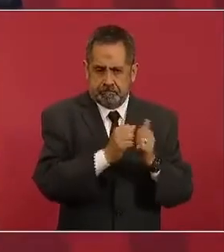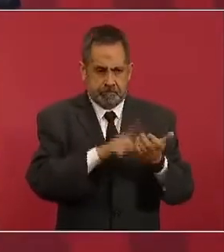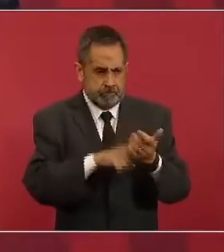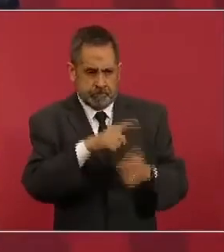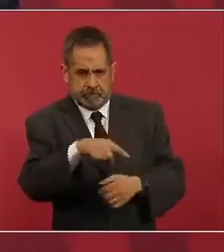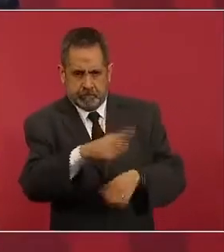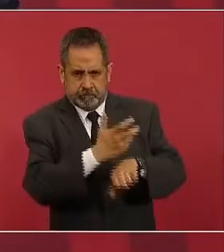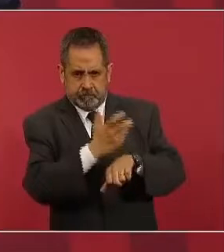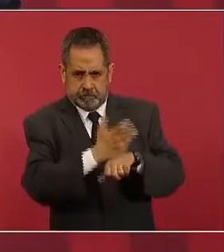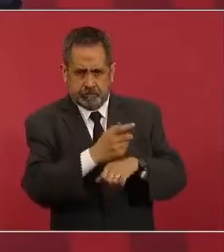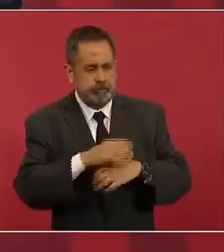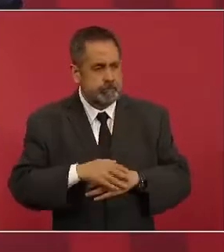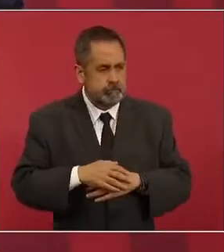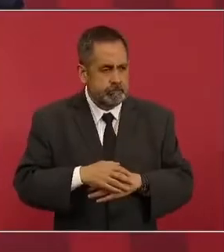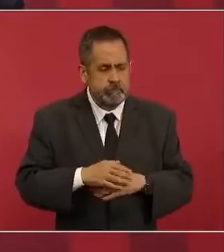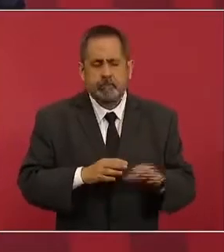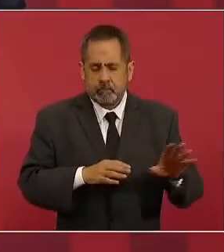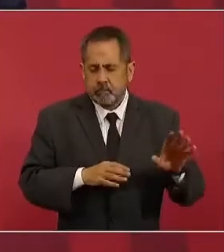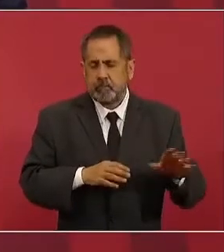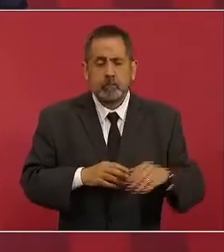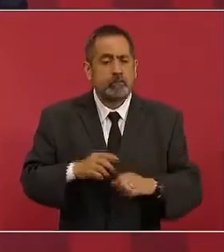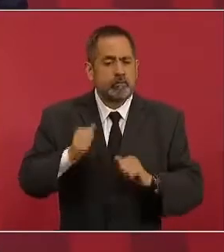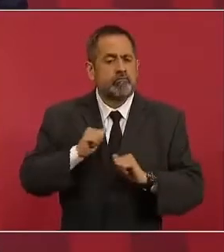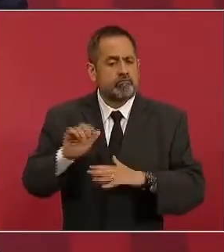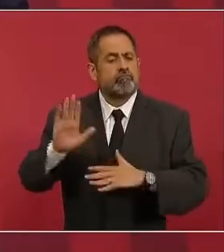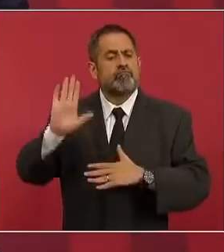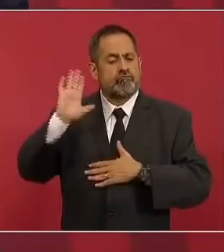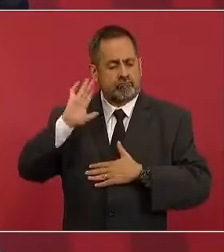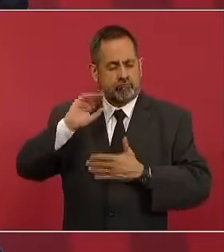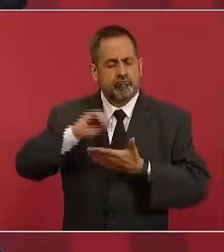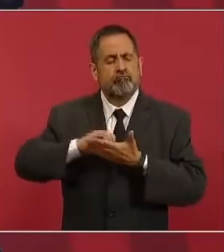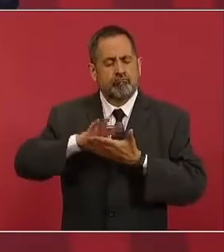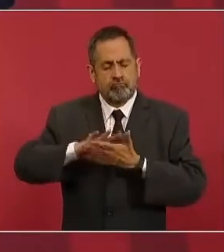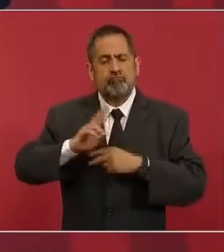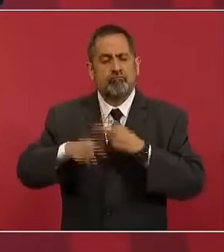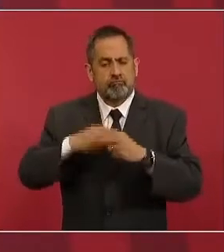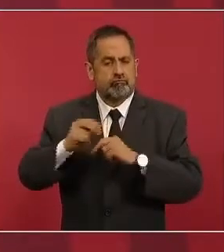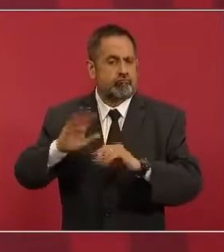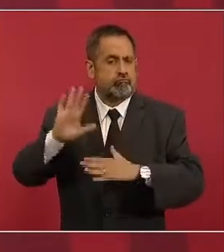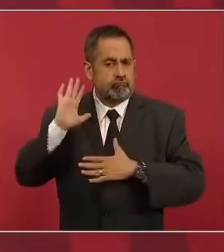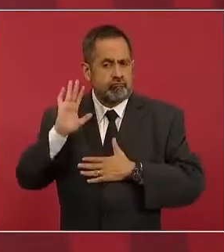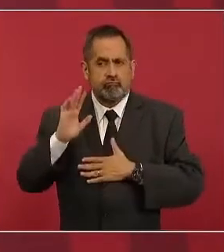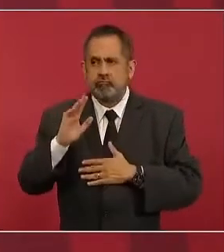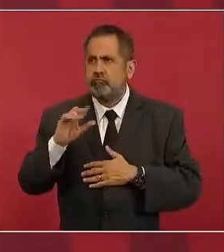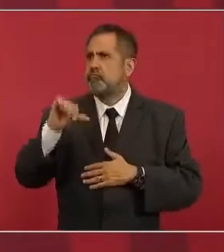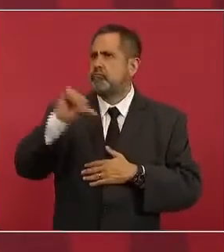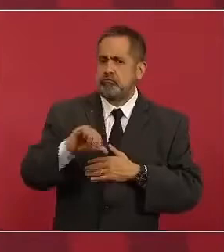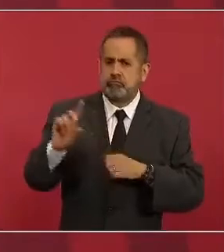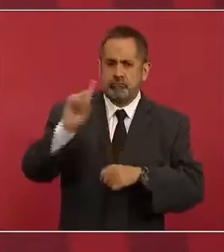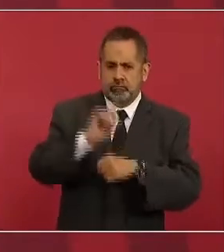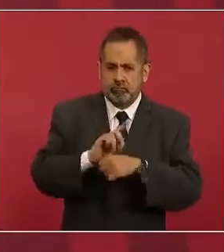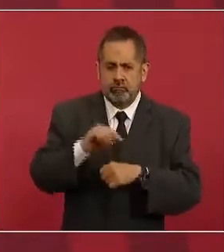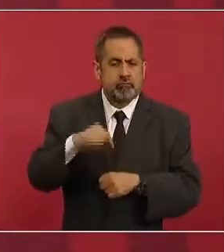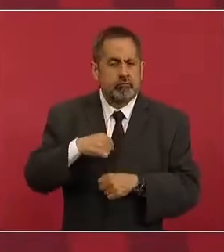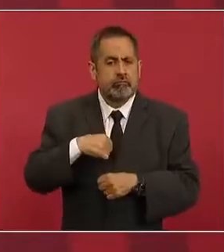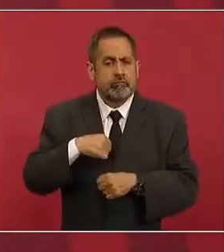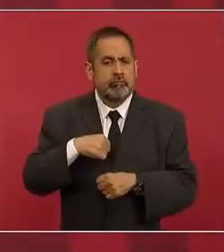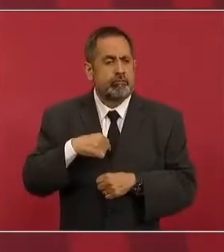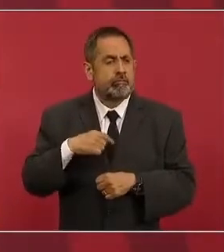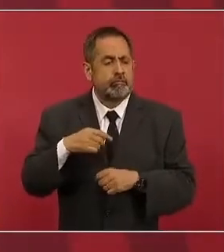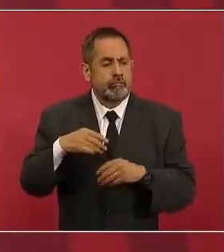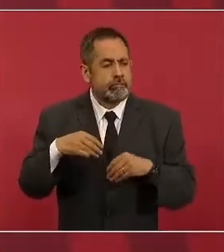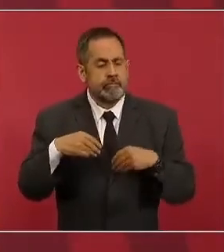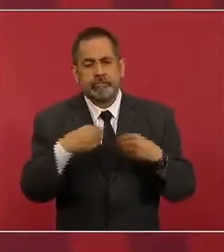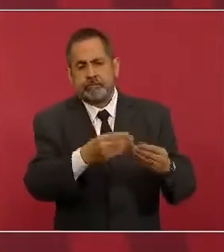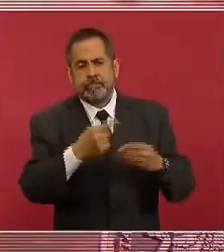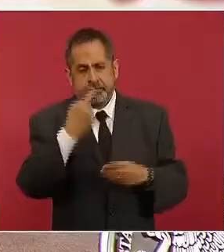nos comprometimos y se va a hacer el día de hoy a